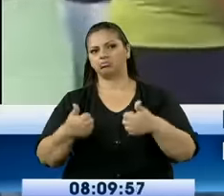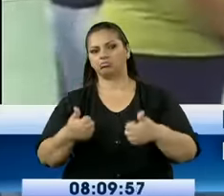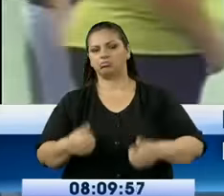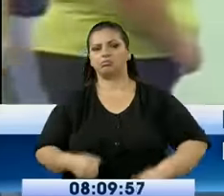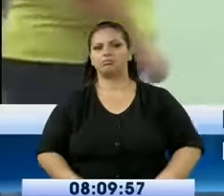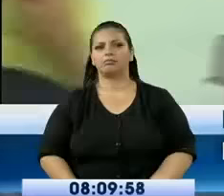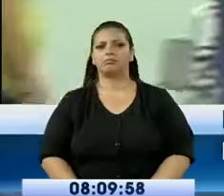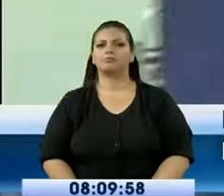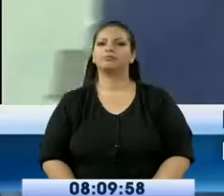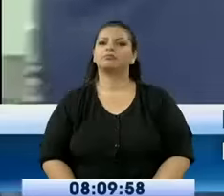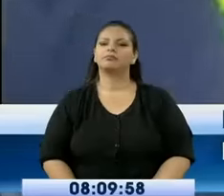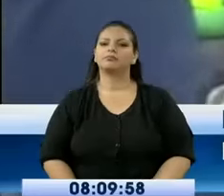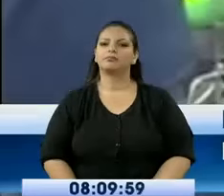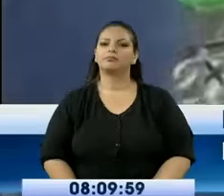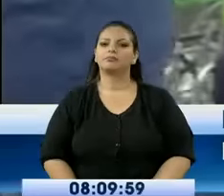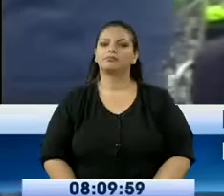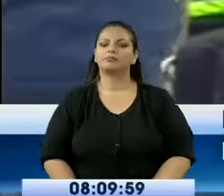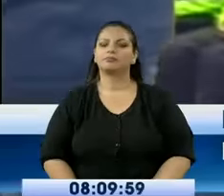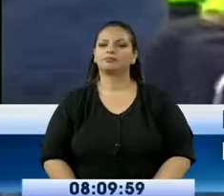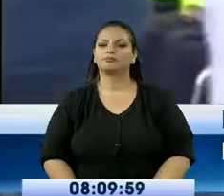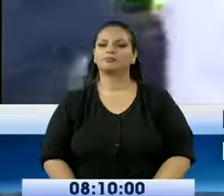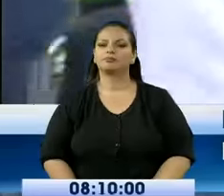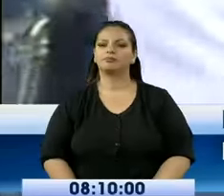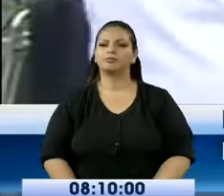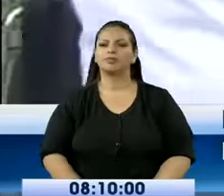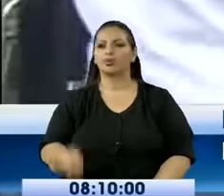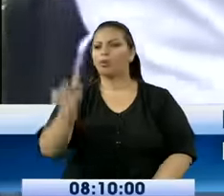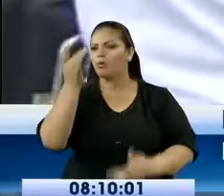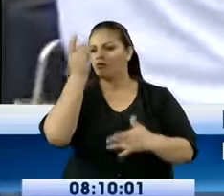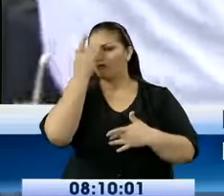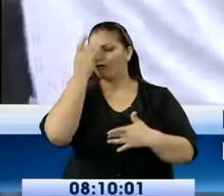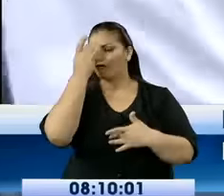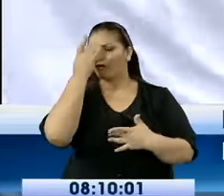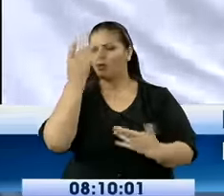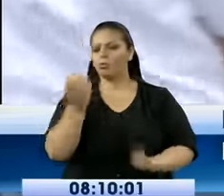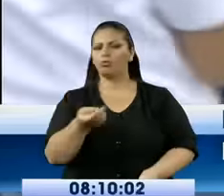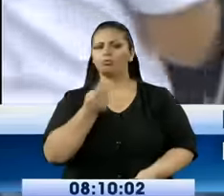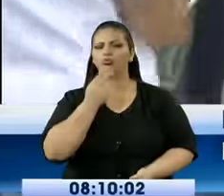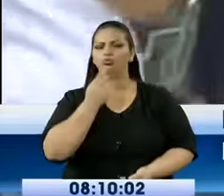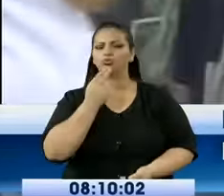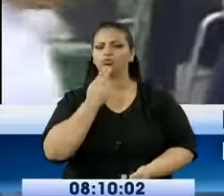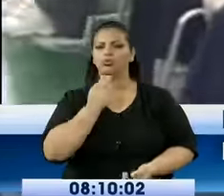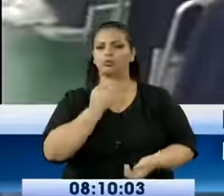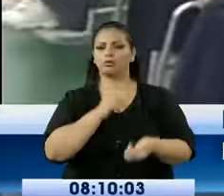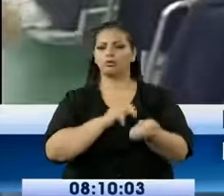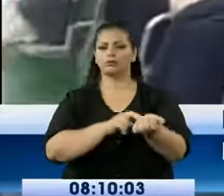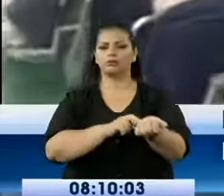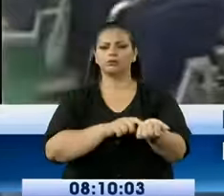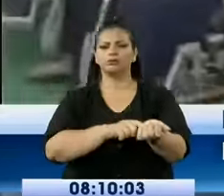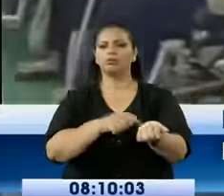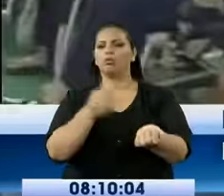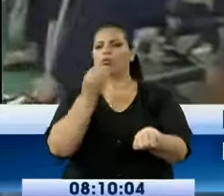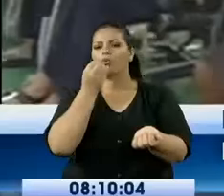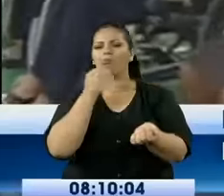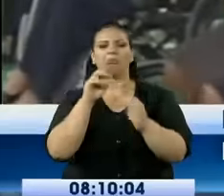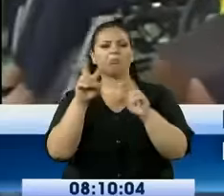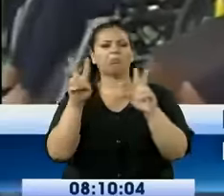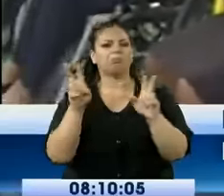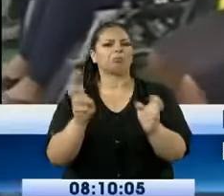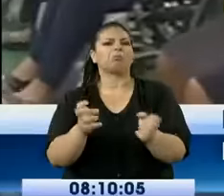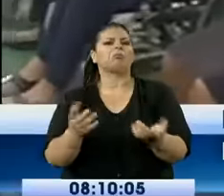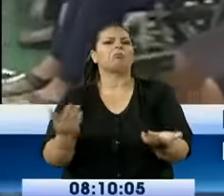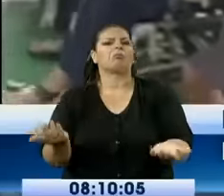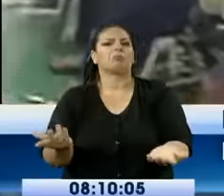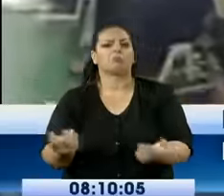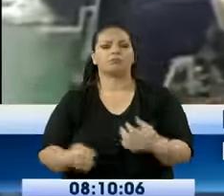deberían de consumir, por ejemplo. Usted es la nutricionista, ¿no? Quiero que me cuente algo, por ejemplo, aquí veo